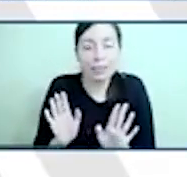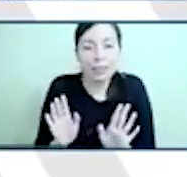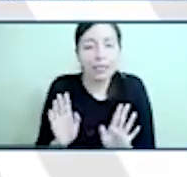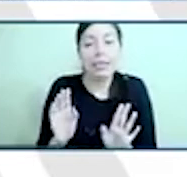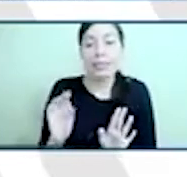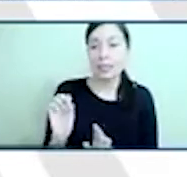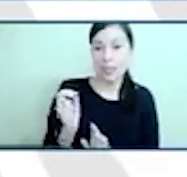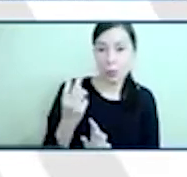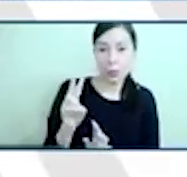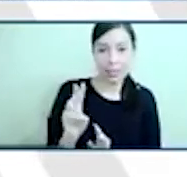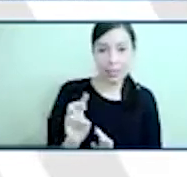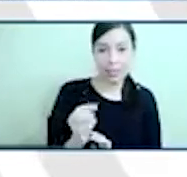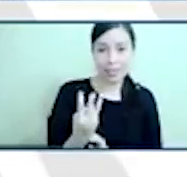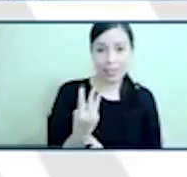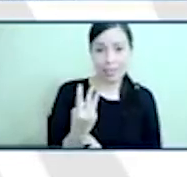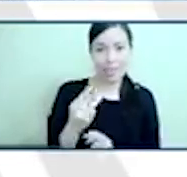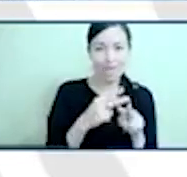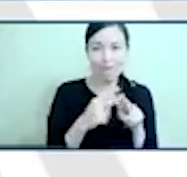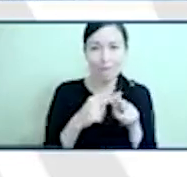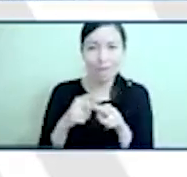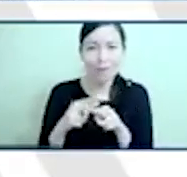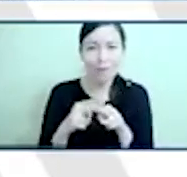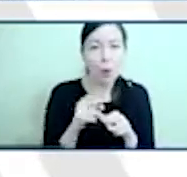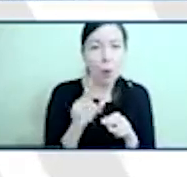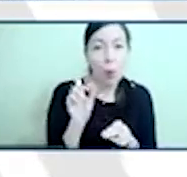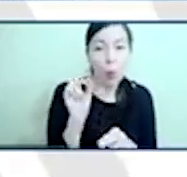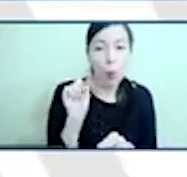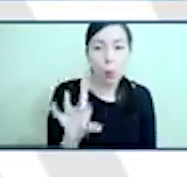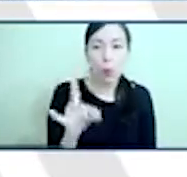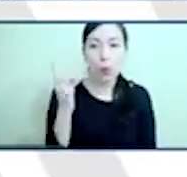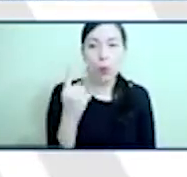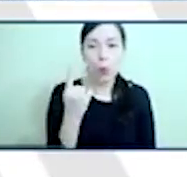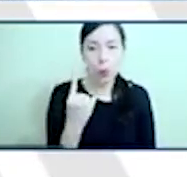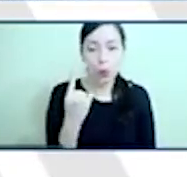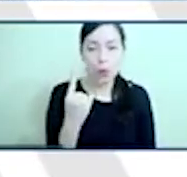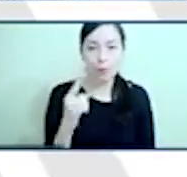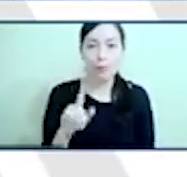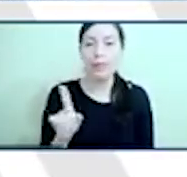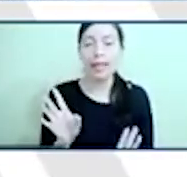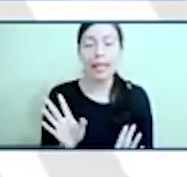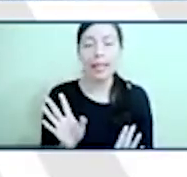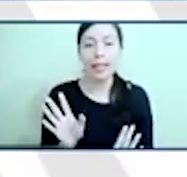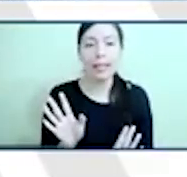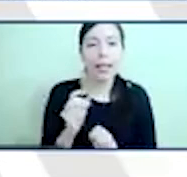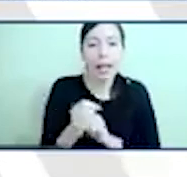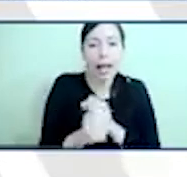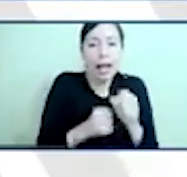tercera celebración hubo una adicional, pero que no fue el Año